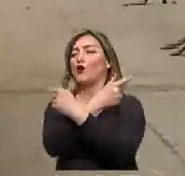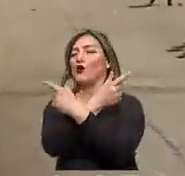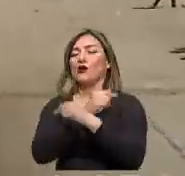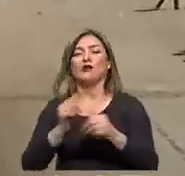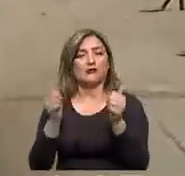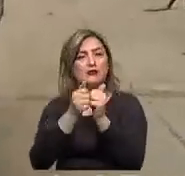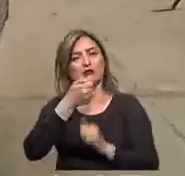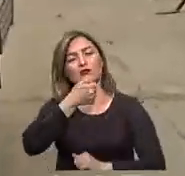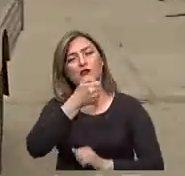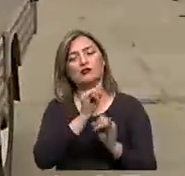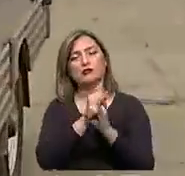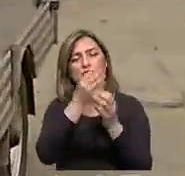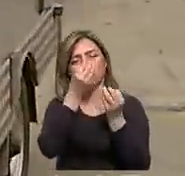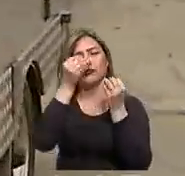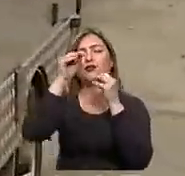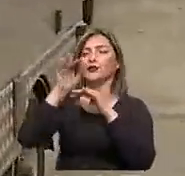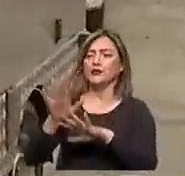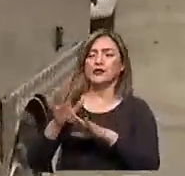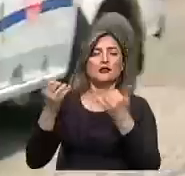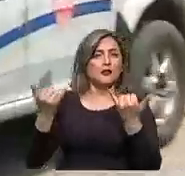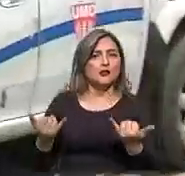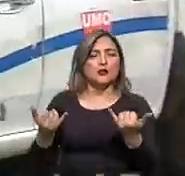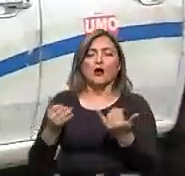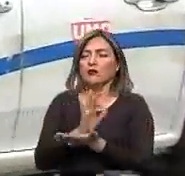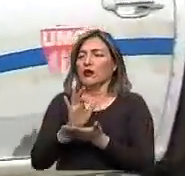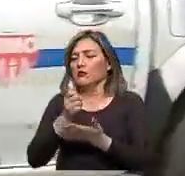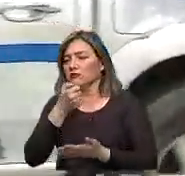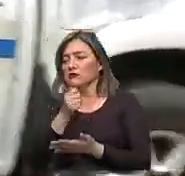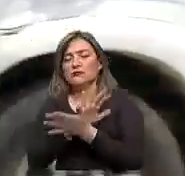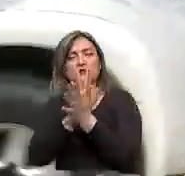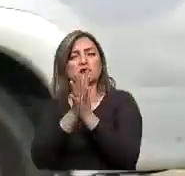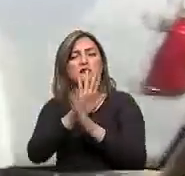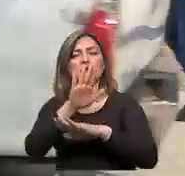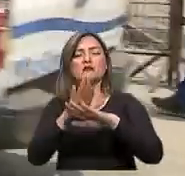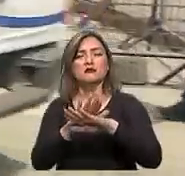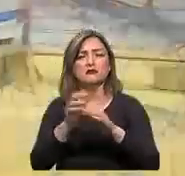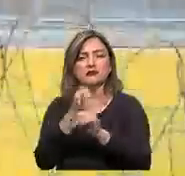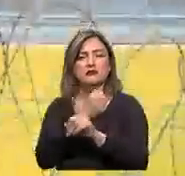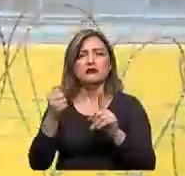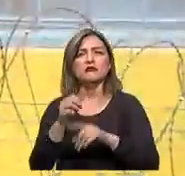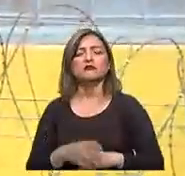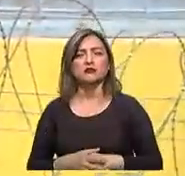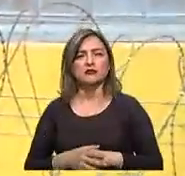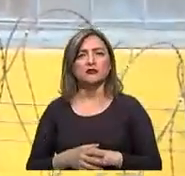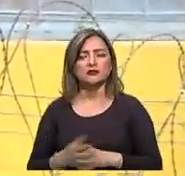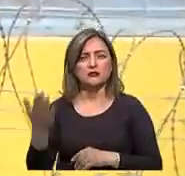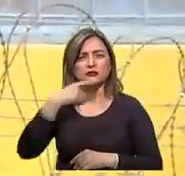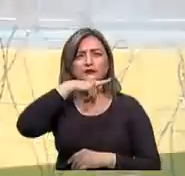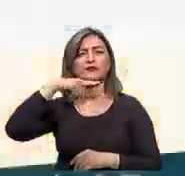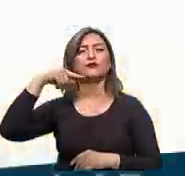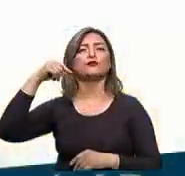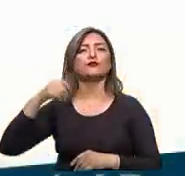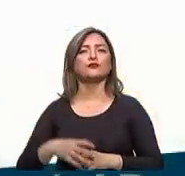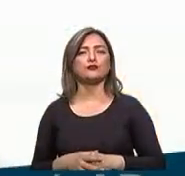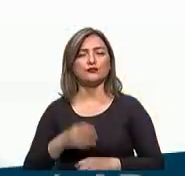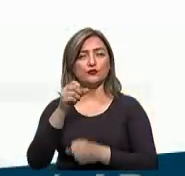el equipo de prensa de la institución se ha informado que, por lo pronto, no habrán declaraciones sobre esta escalada de violencia registrada durante el feriado.